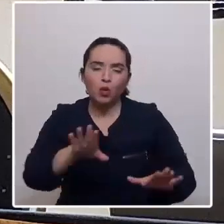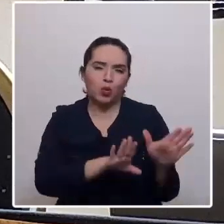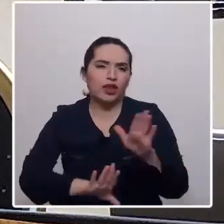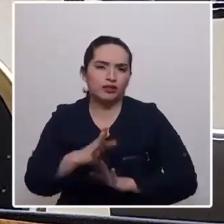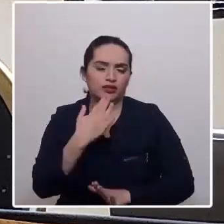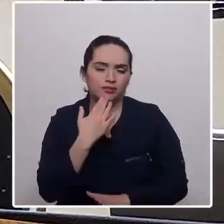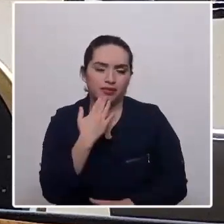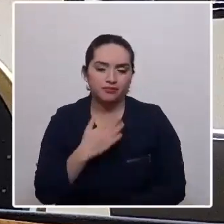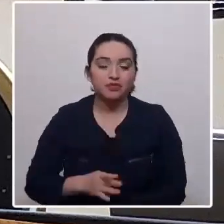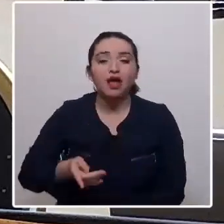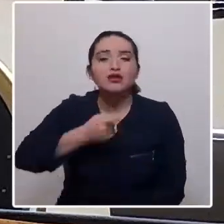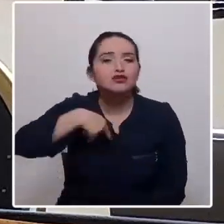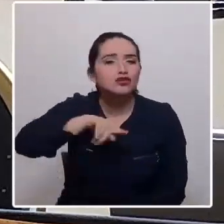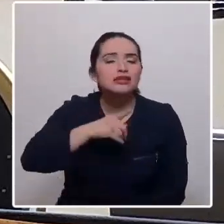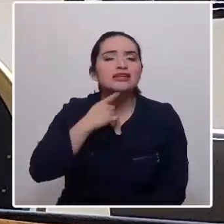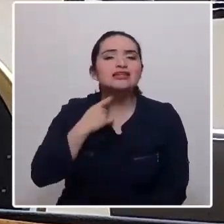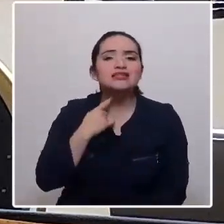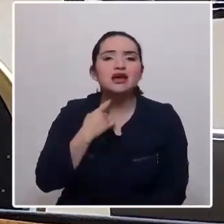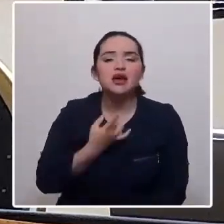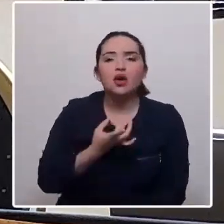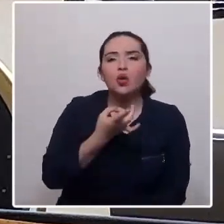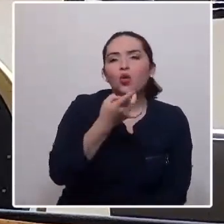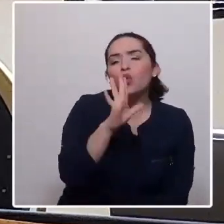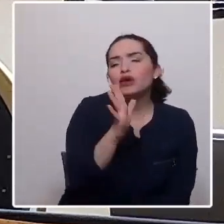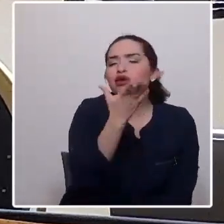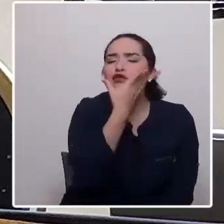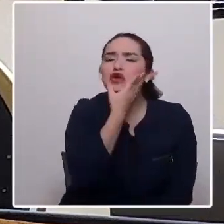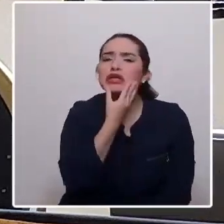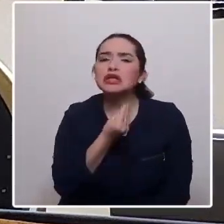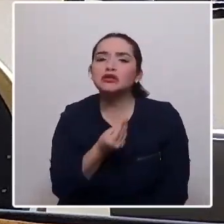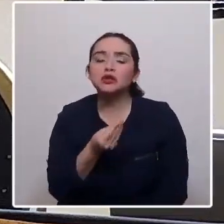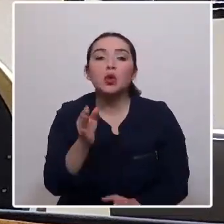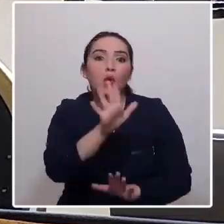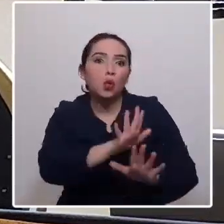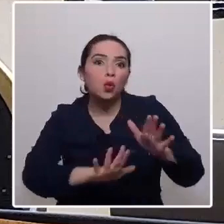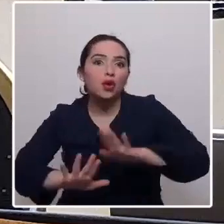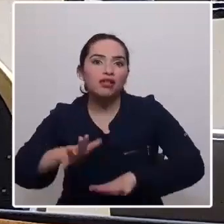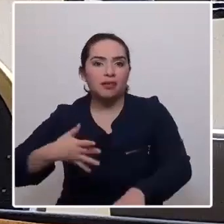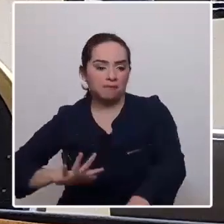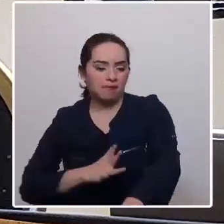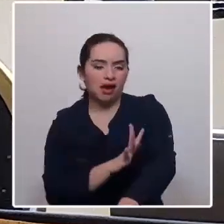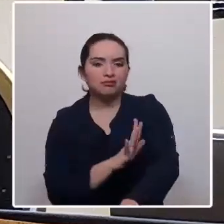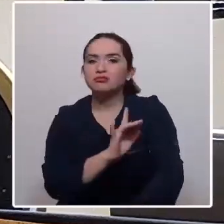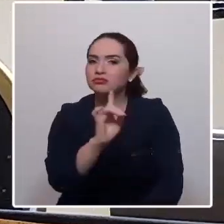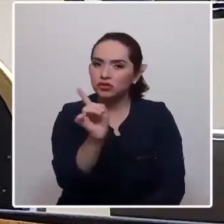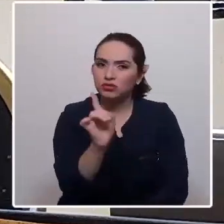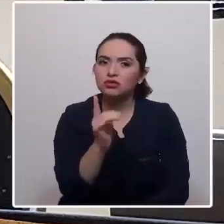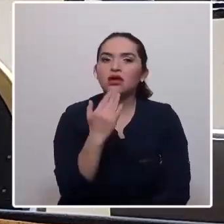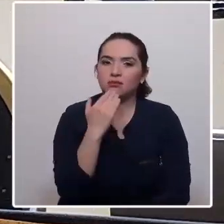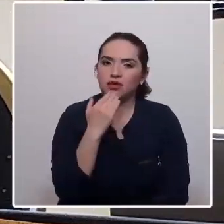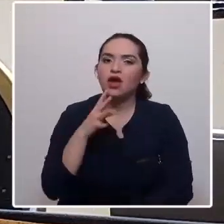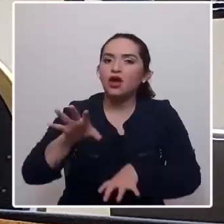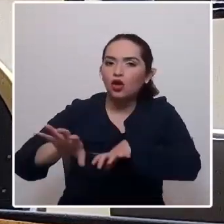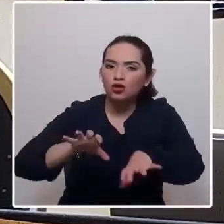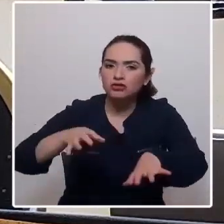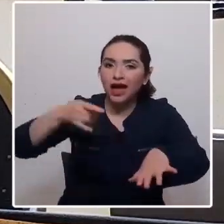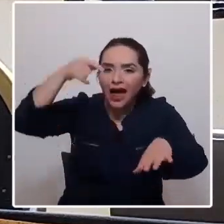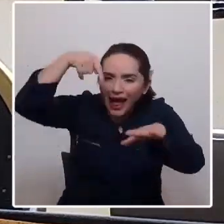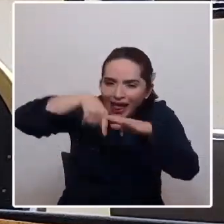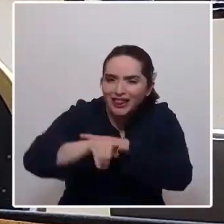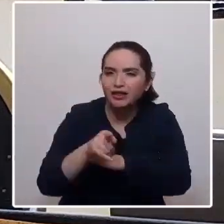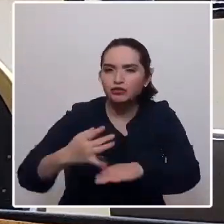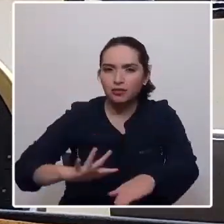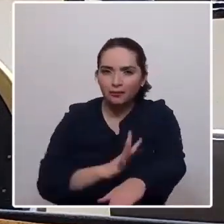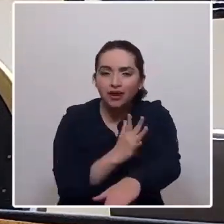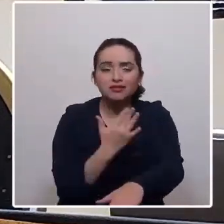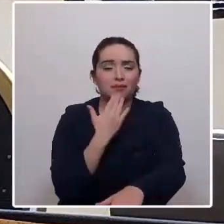que no se diga solamente románticamente que se va a cuidar el mar, sino que además sus recursos. Los recursos hoy día del mar,